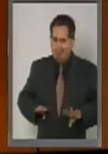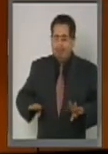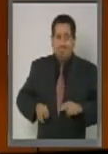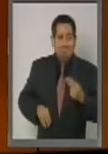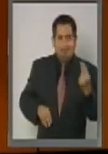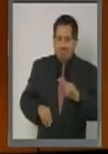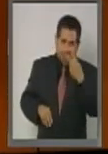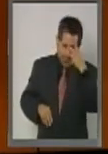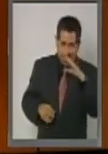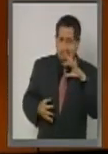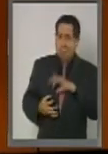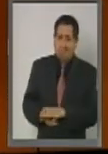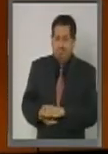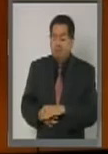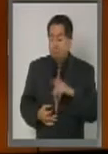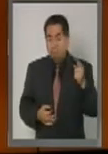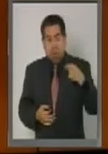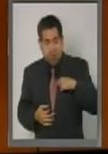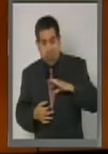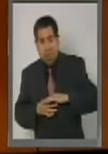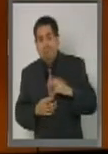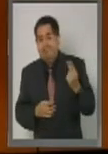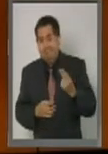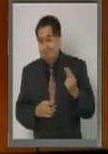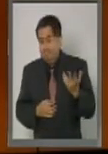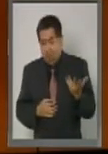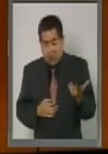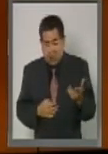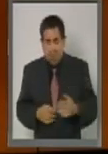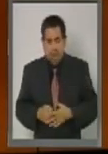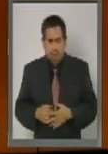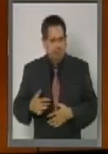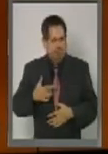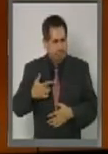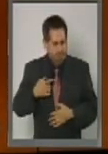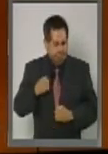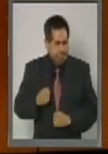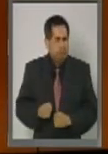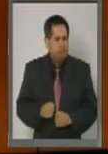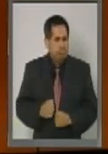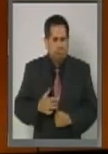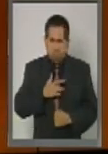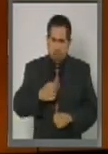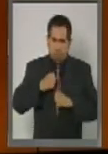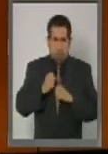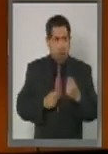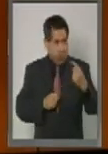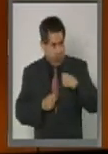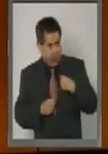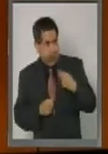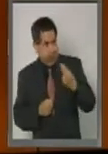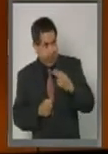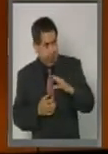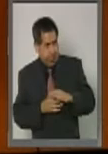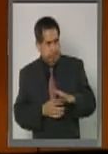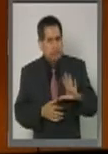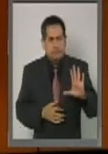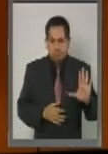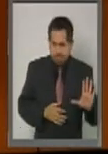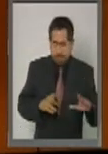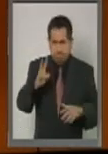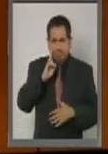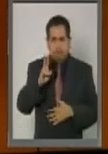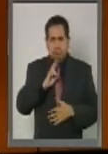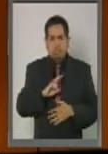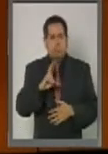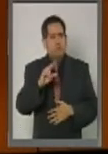fundamental. Y a partir de esta convicción, de la seguridad que debe darnos el hecho de saber que no